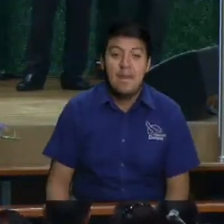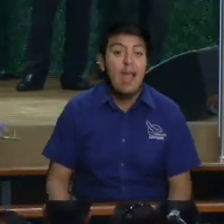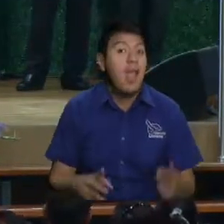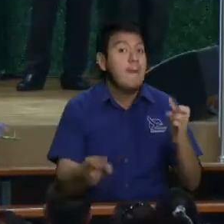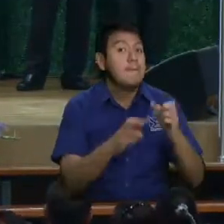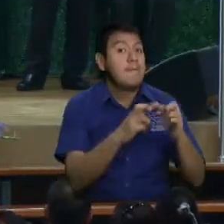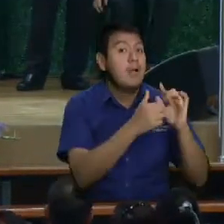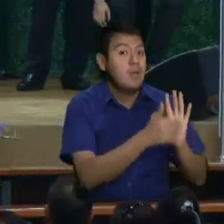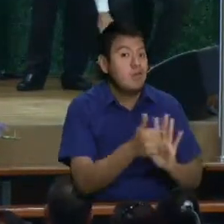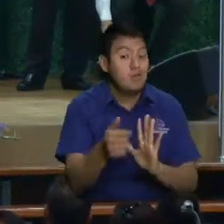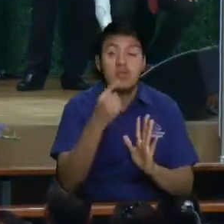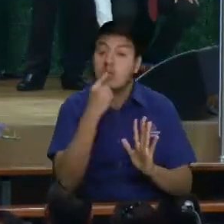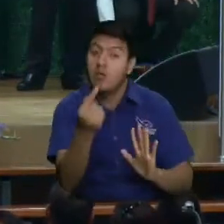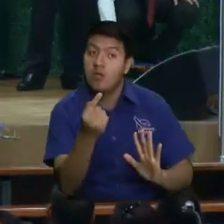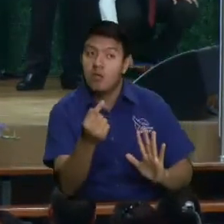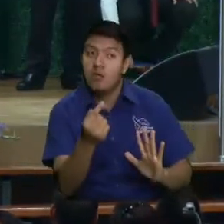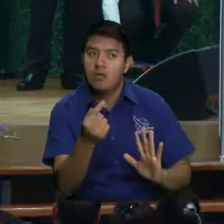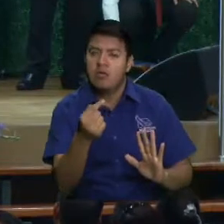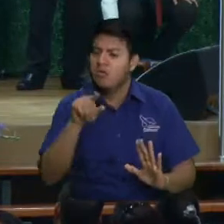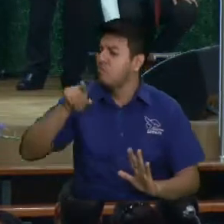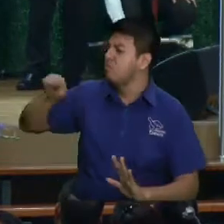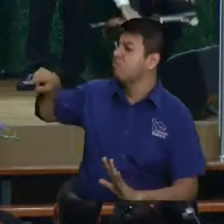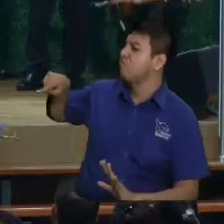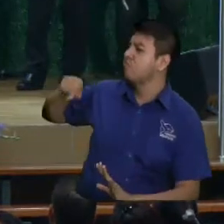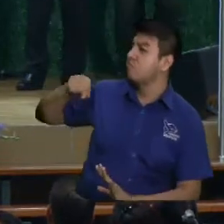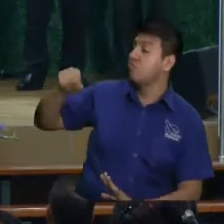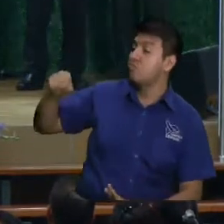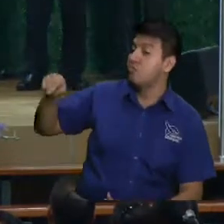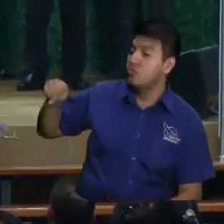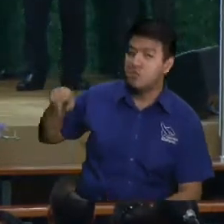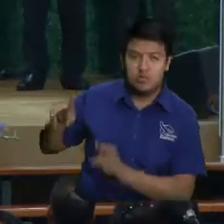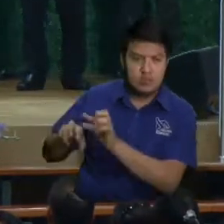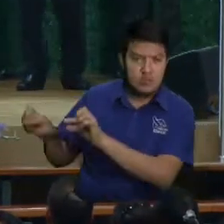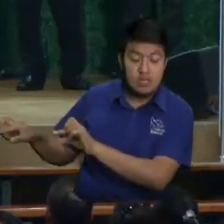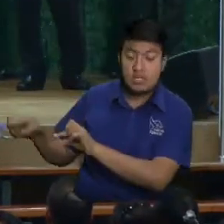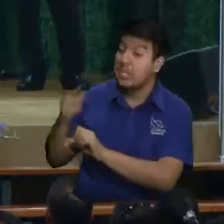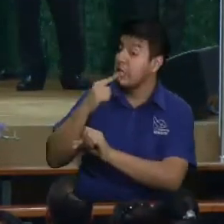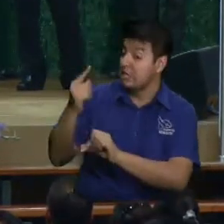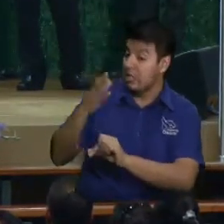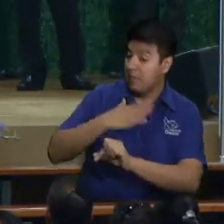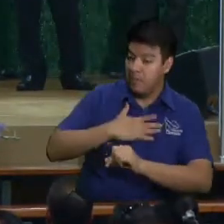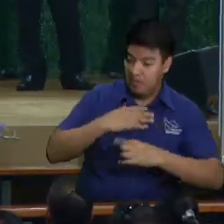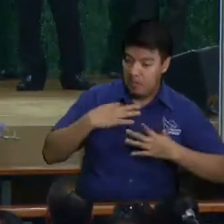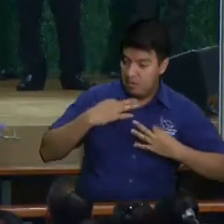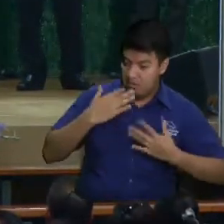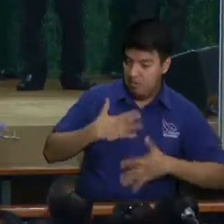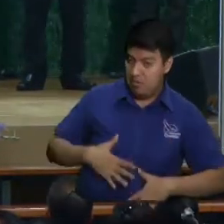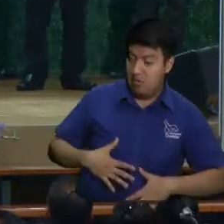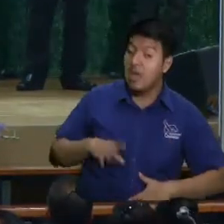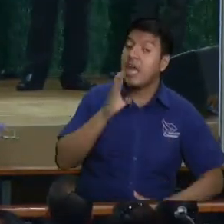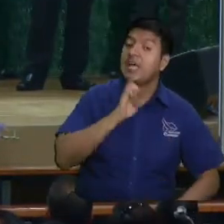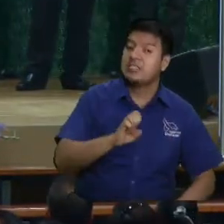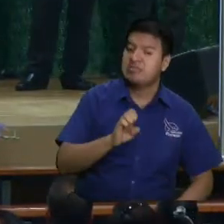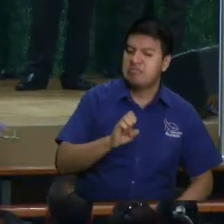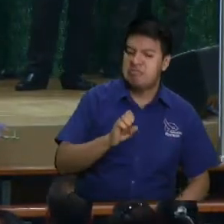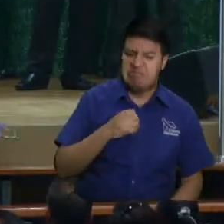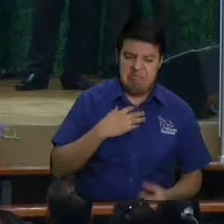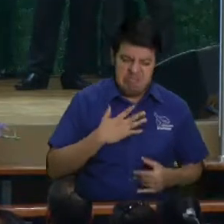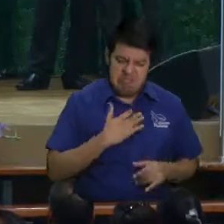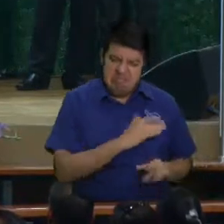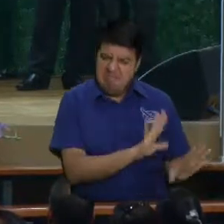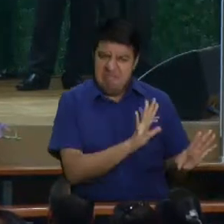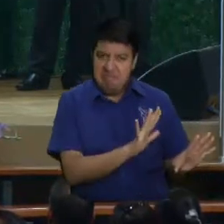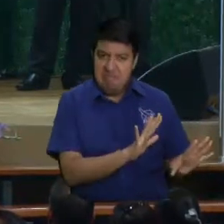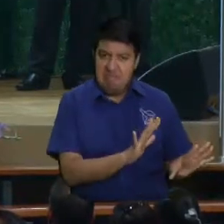Pablo dijo, ahí andan unos hermanos que andan diciendo que mi aspecto es menospreciable y que